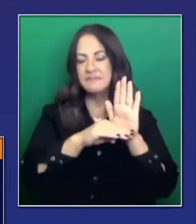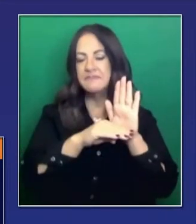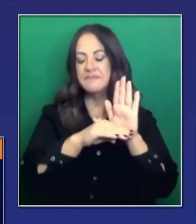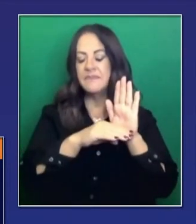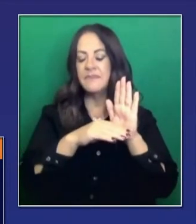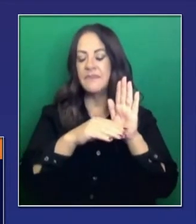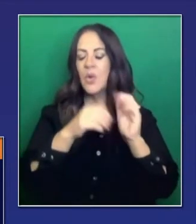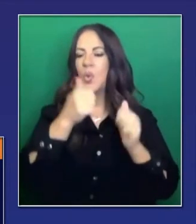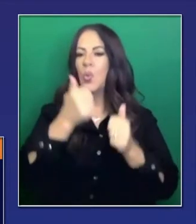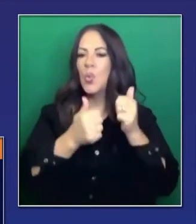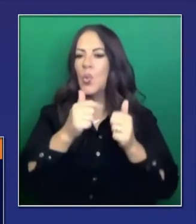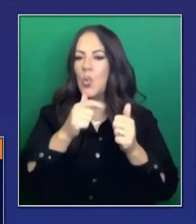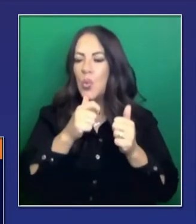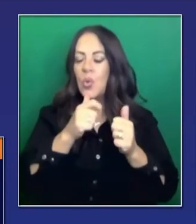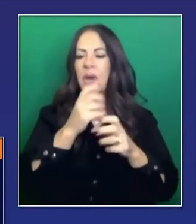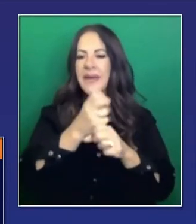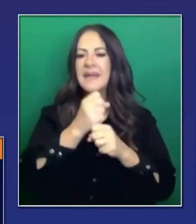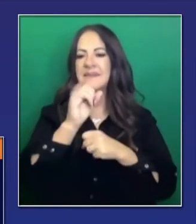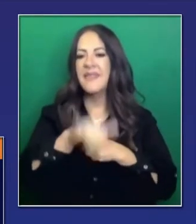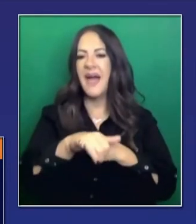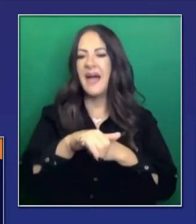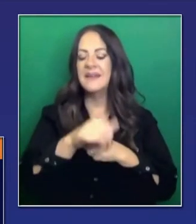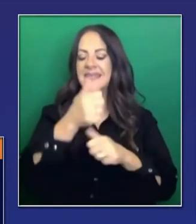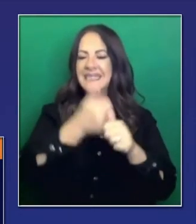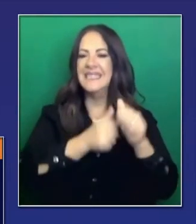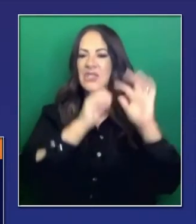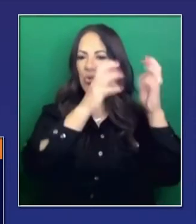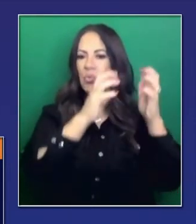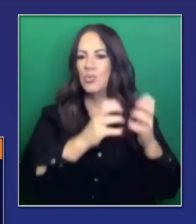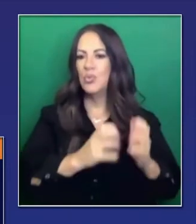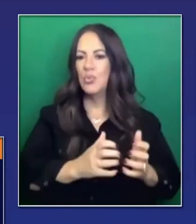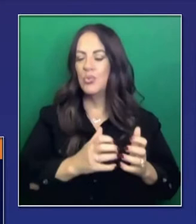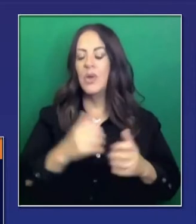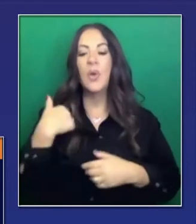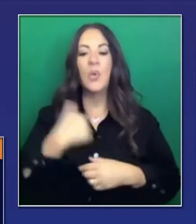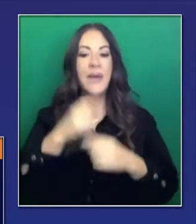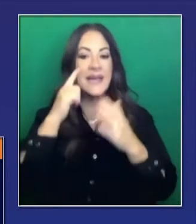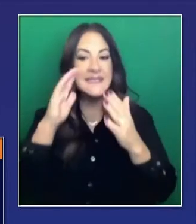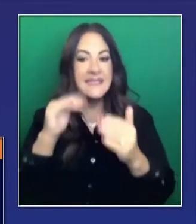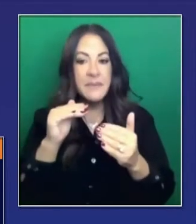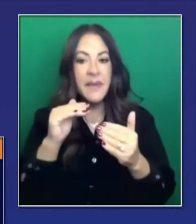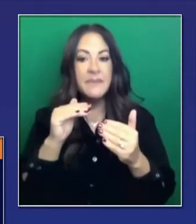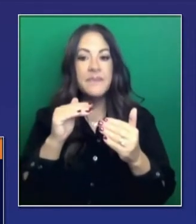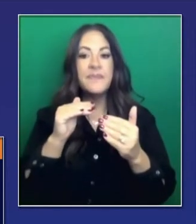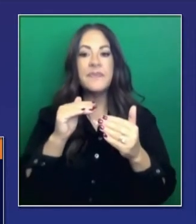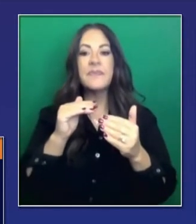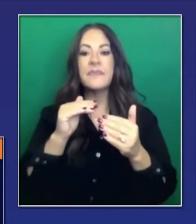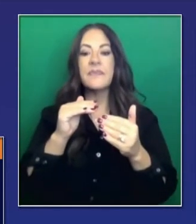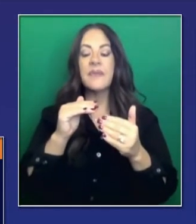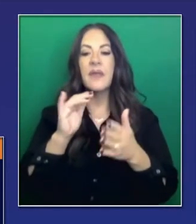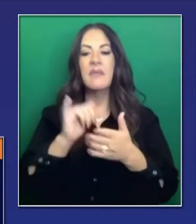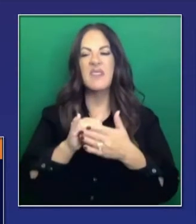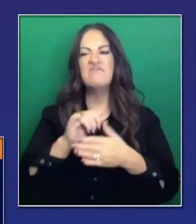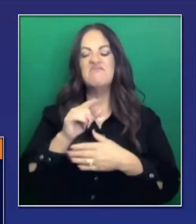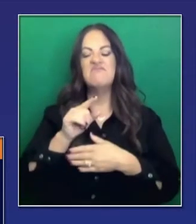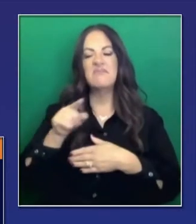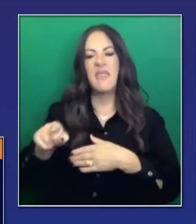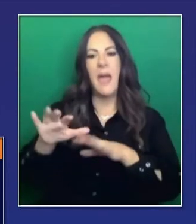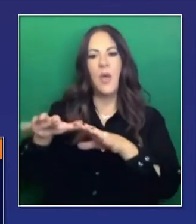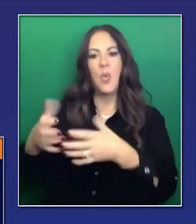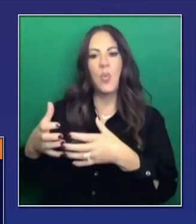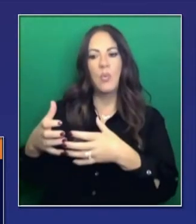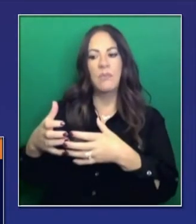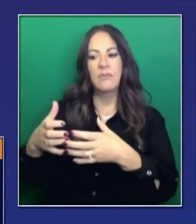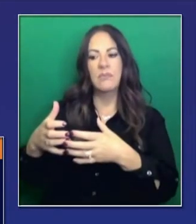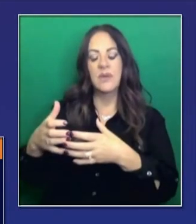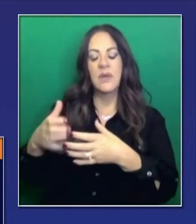grupo y serán una parte importante, una prioridad. Y anticipamos que sí aprobarán formalmente ese plan.